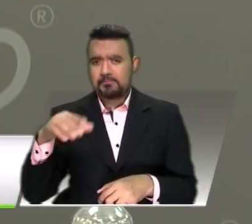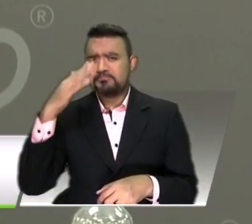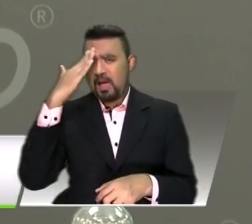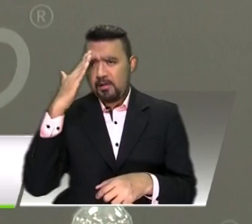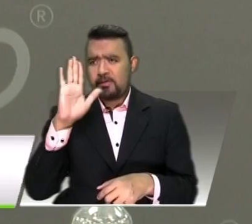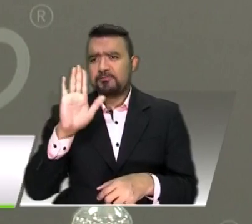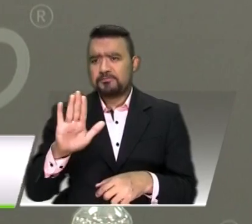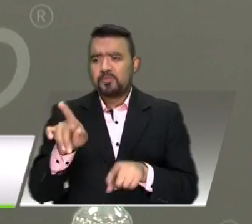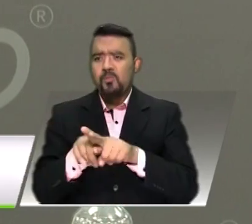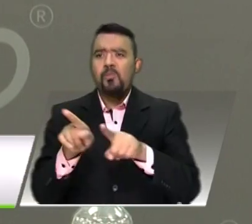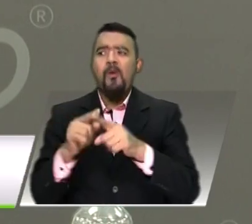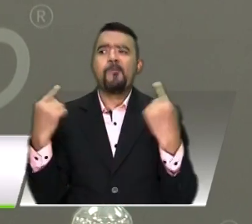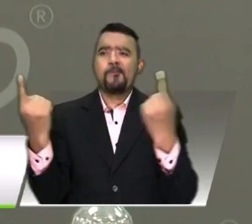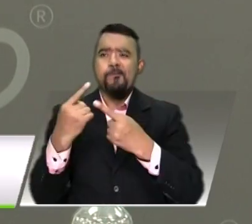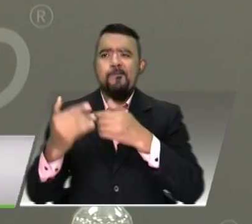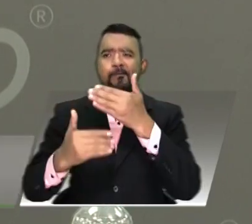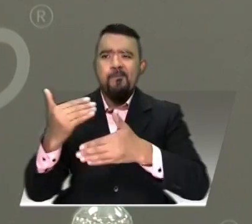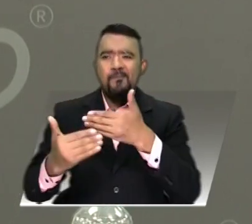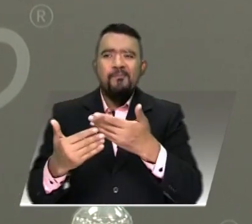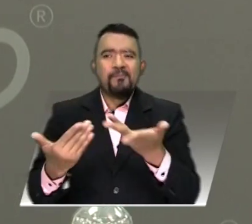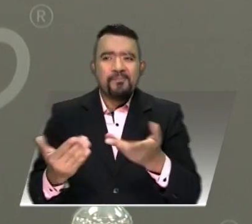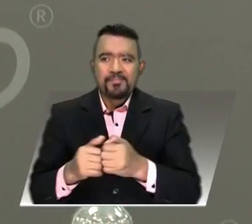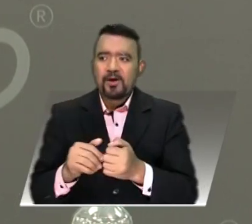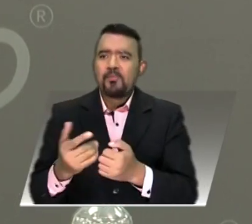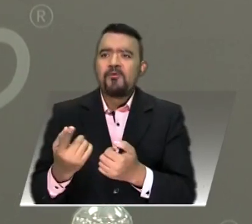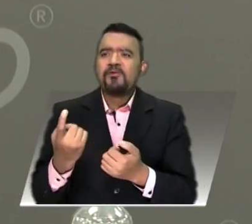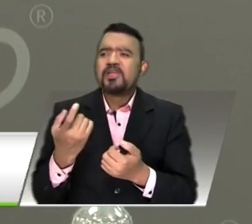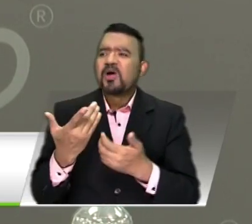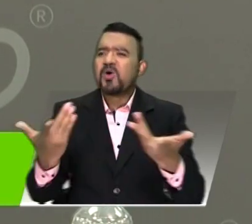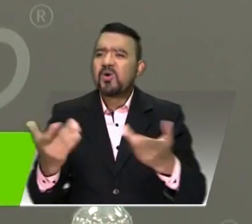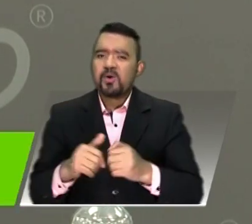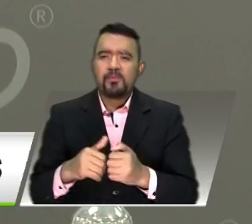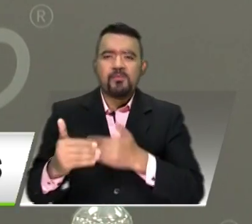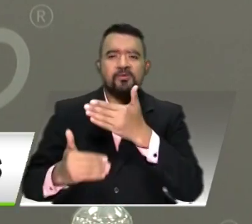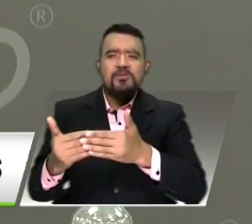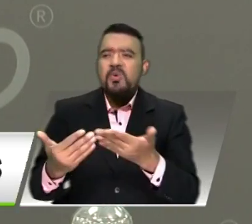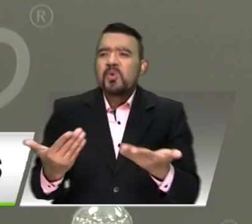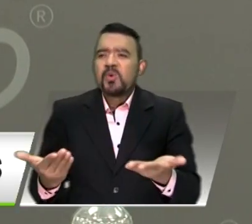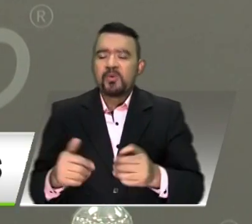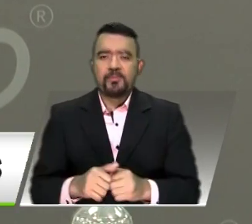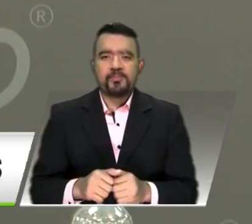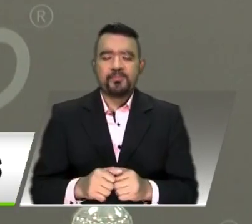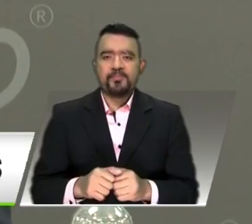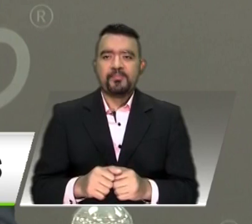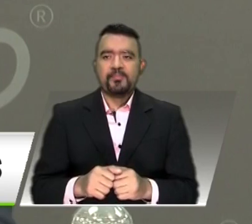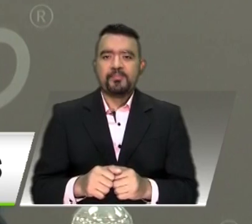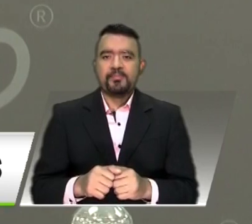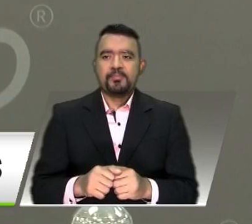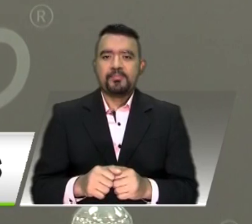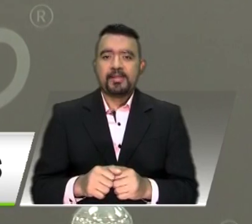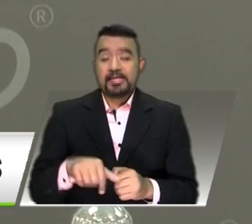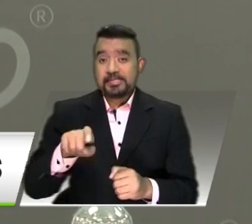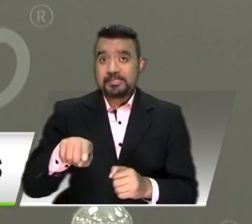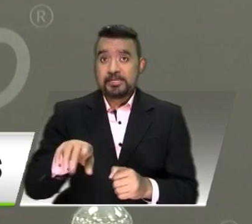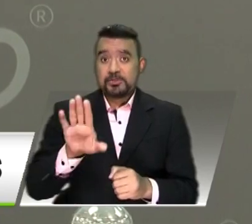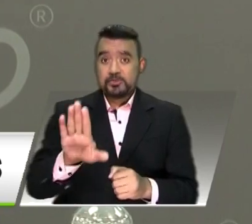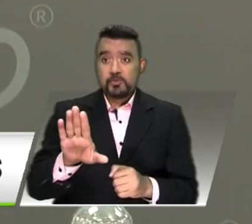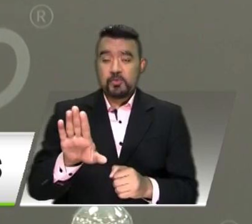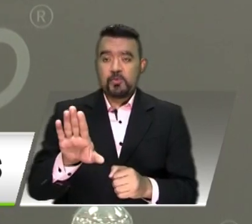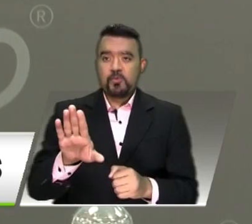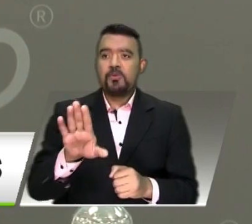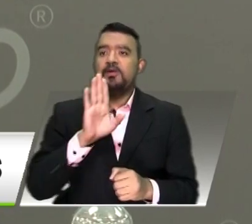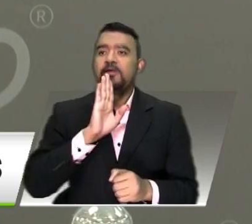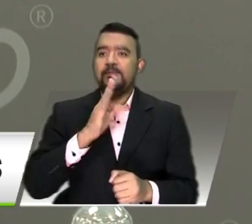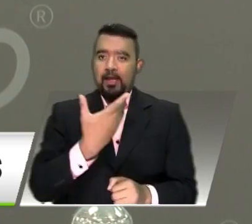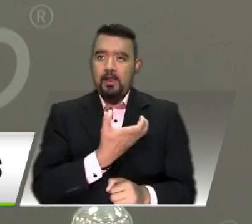socialización, acuerdo con comunidades. ¿Cómo se activa? Se activa por actos administrativos de los alcaldes,